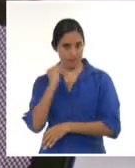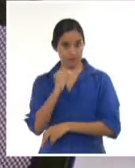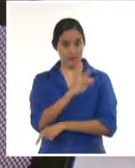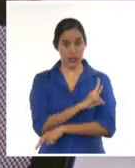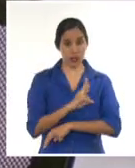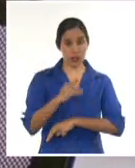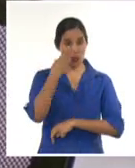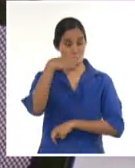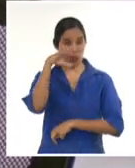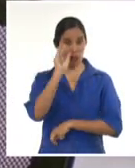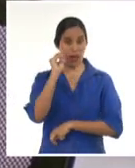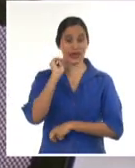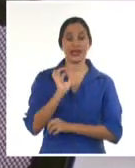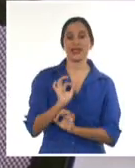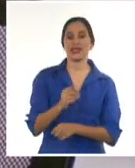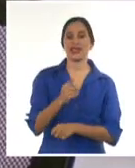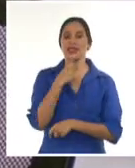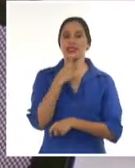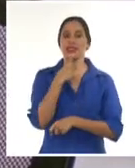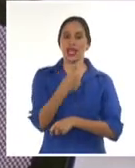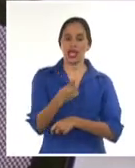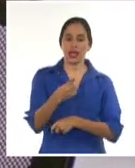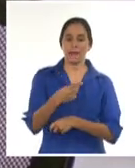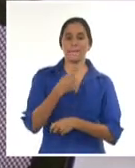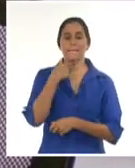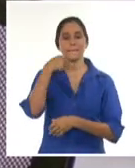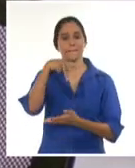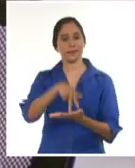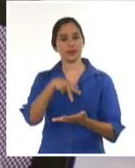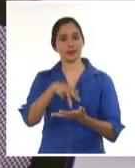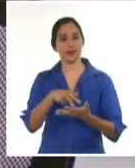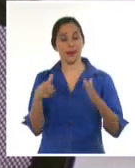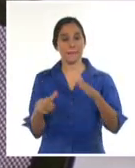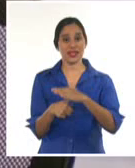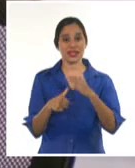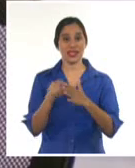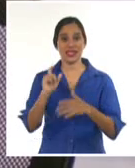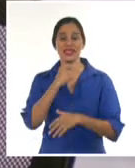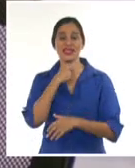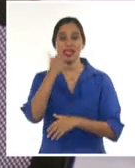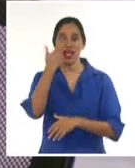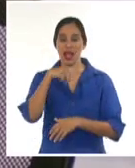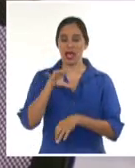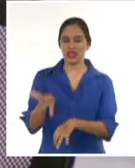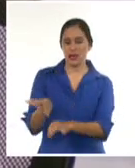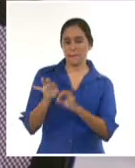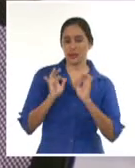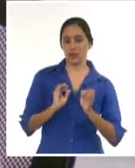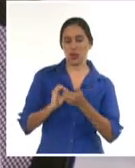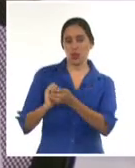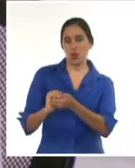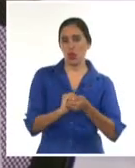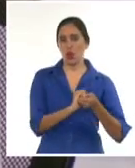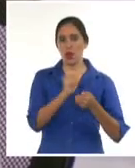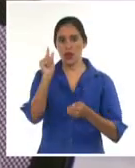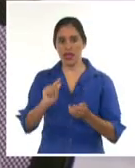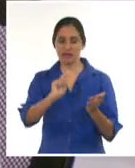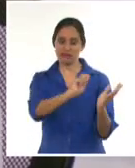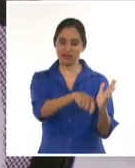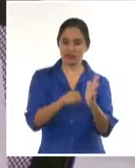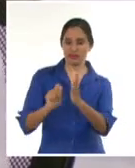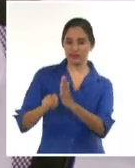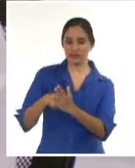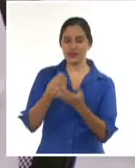Ruz, en su condición de presidente pro tempore de CELAC, invitó a sus colegas de la región a firmar la